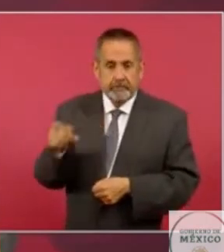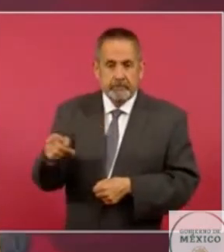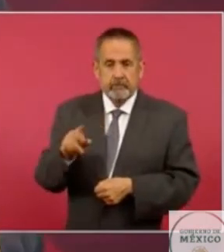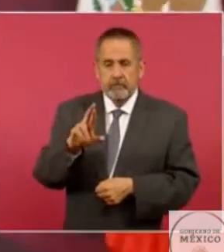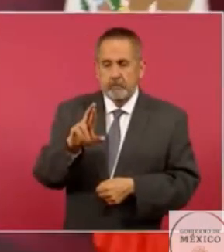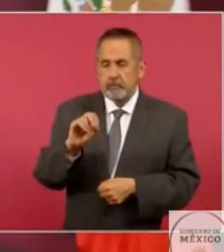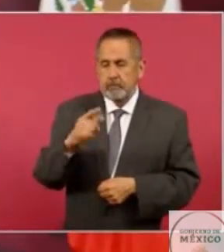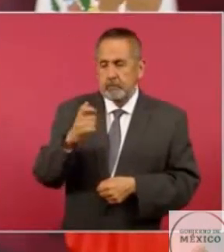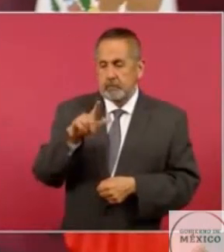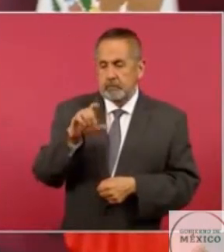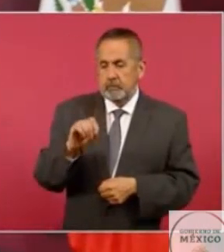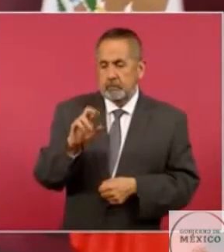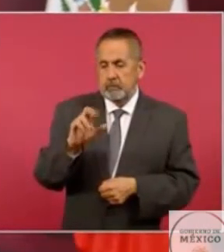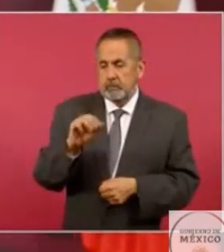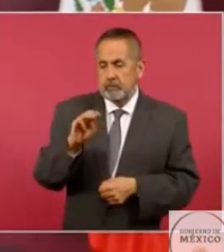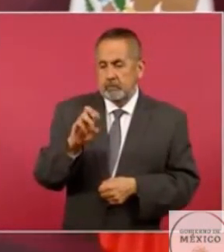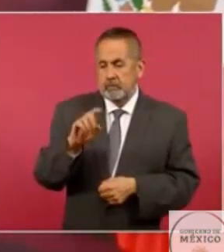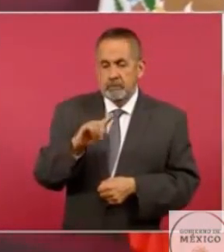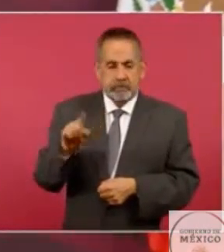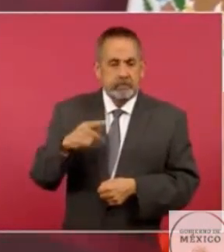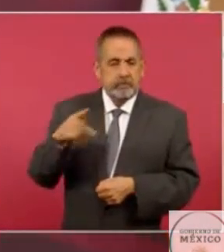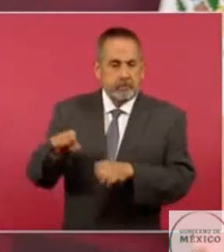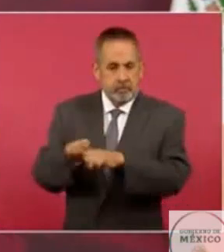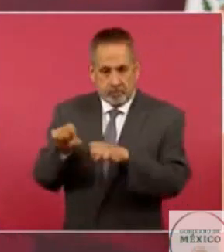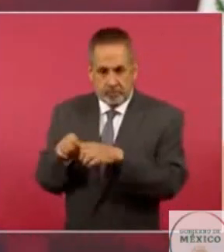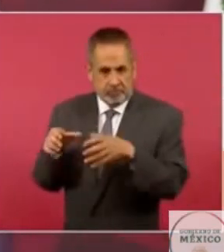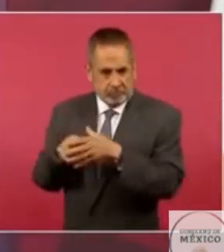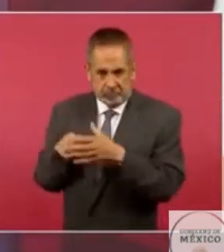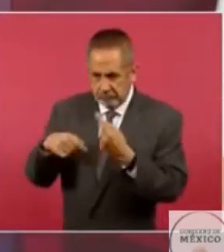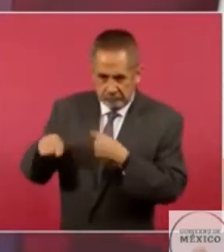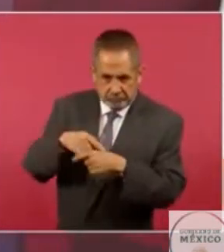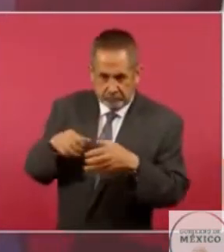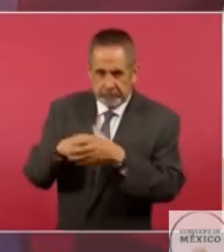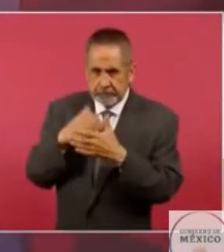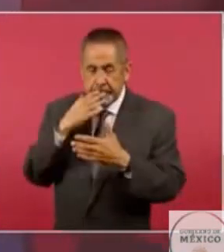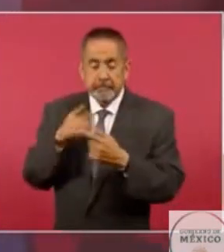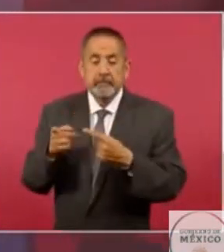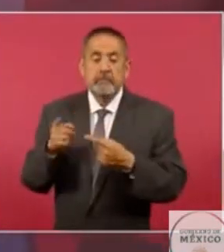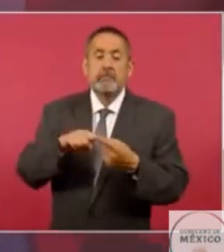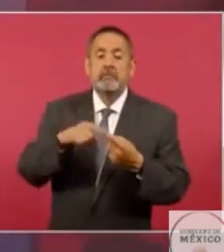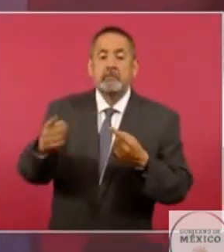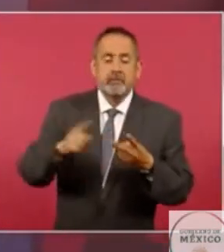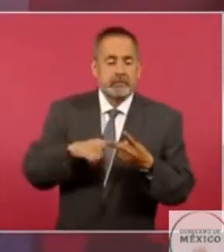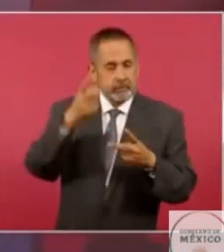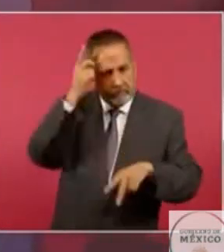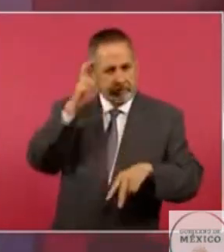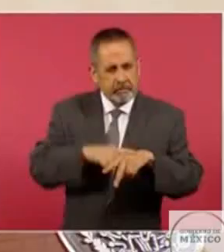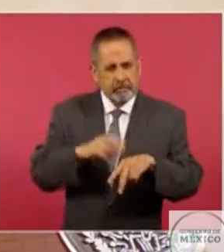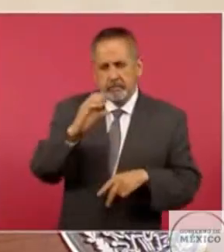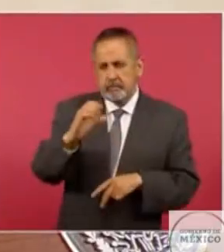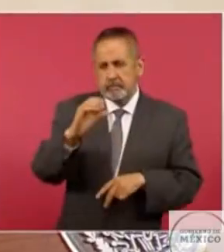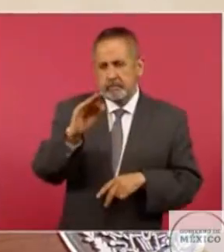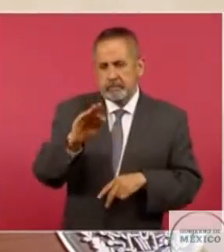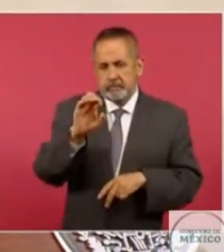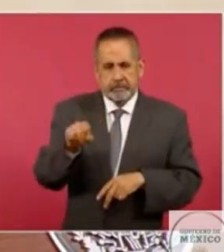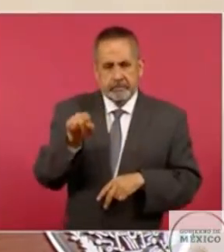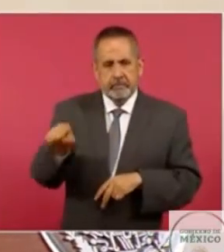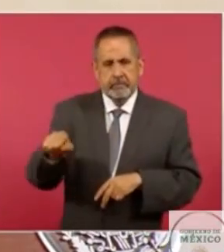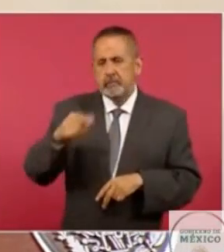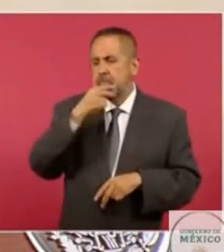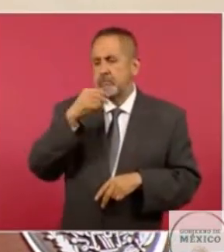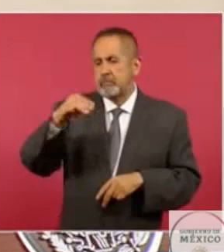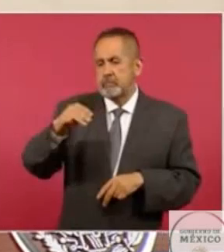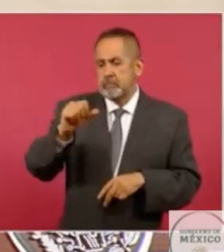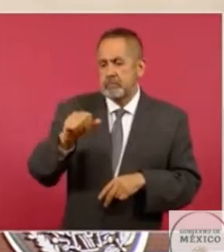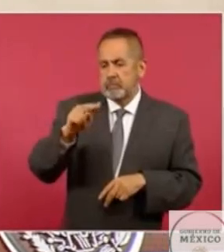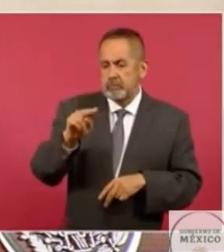Rogelio Ramírez de la O, a su equipo, desde luego al director de la Comisión Federal de Electricidad, Manuel Bartlett,